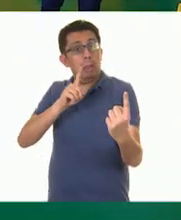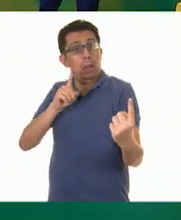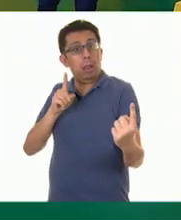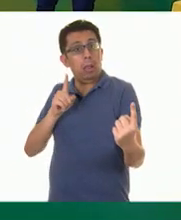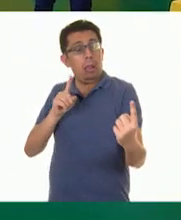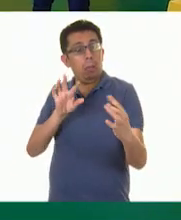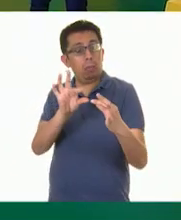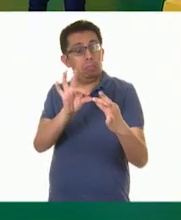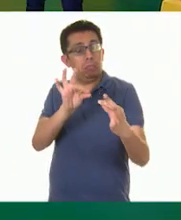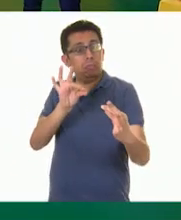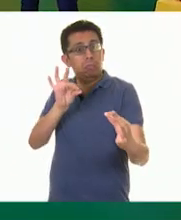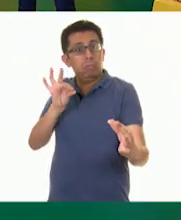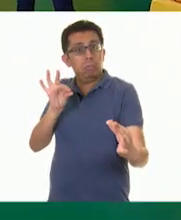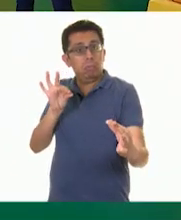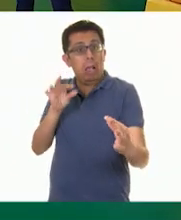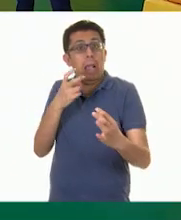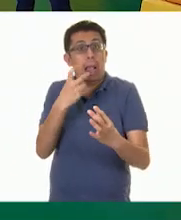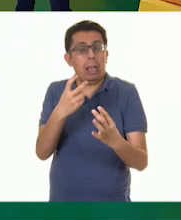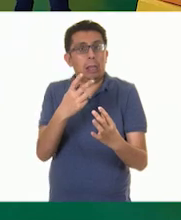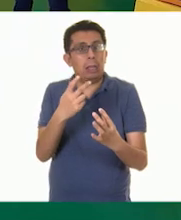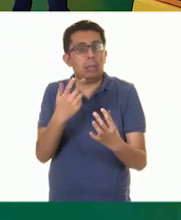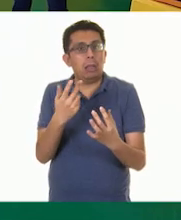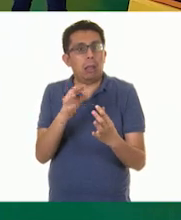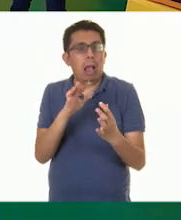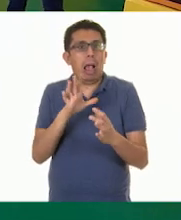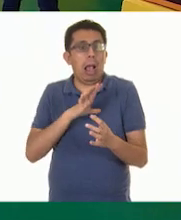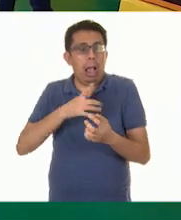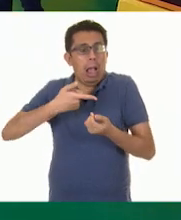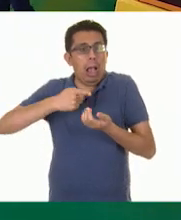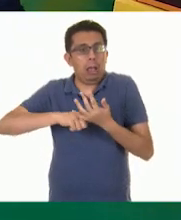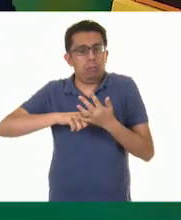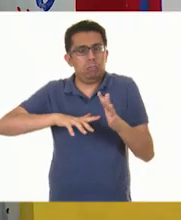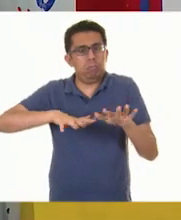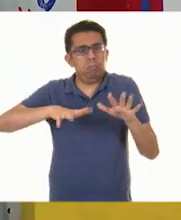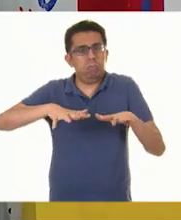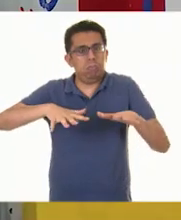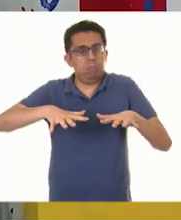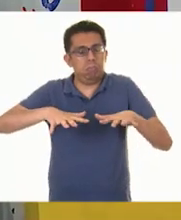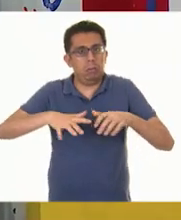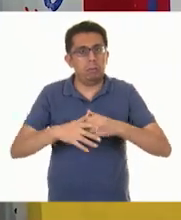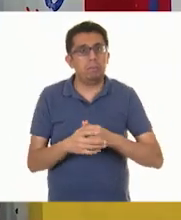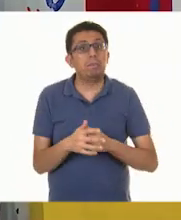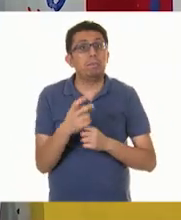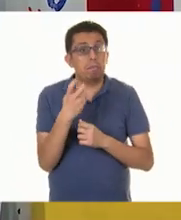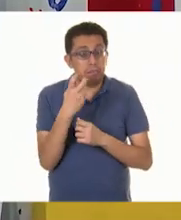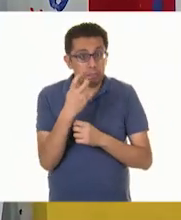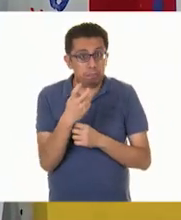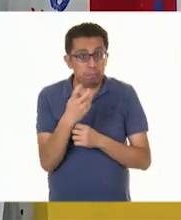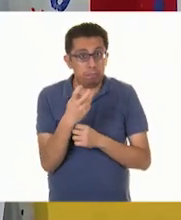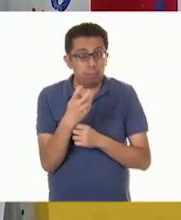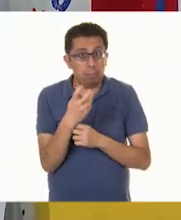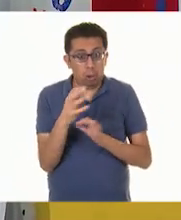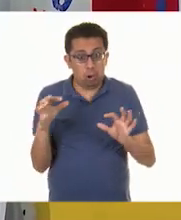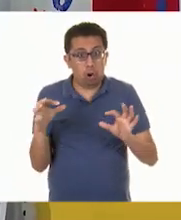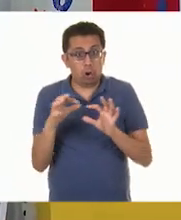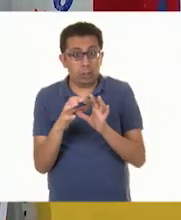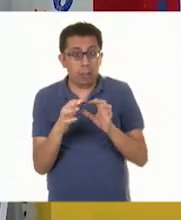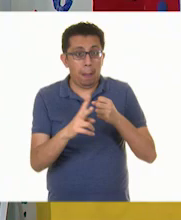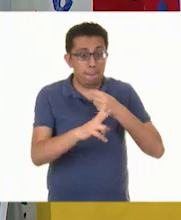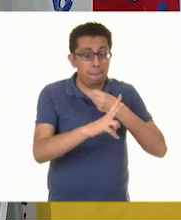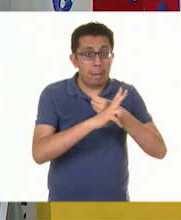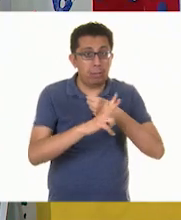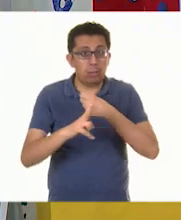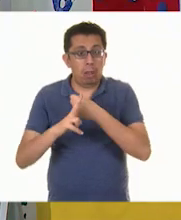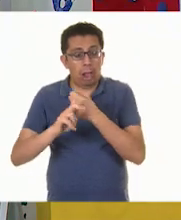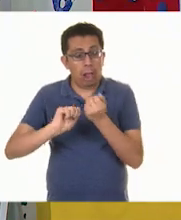Ajá. pues es más fácil que el hilo siente esas vibraciones. Claro. Y como esas vibraciones llegan al otro vaso, se convierten en